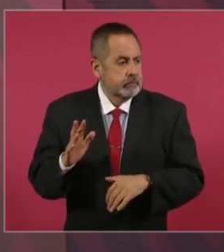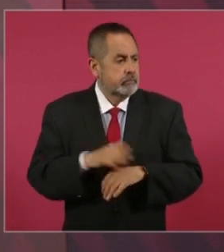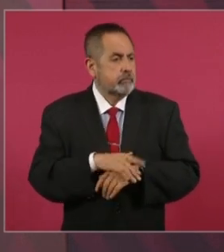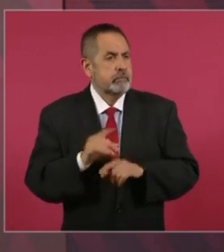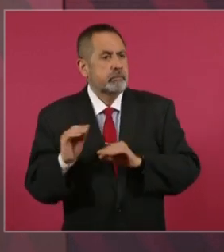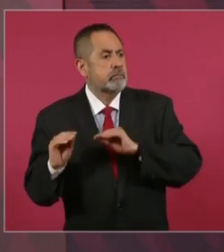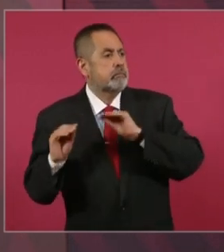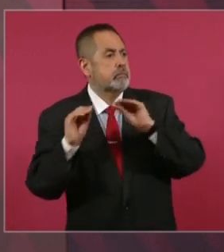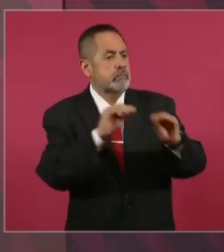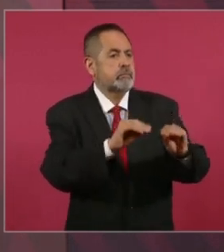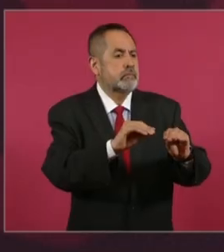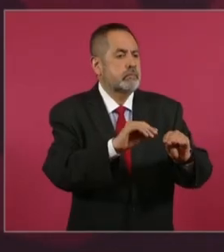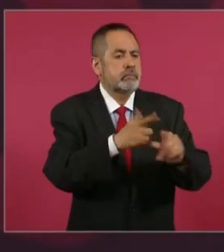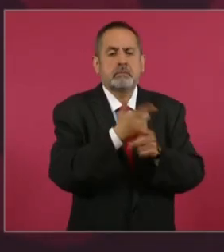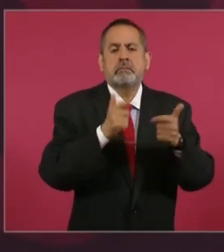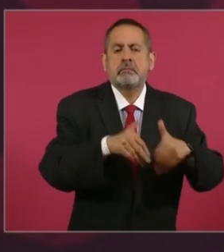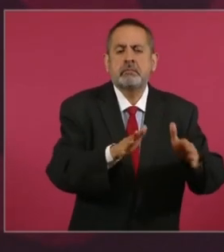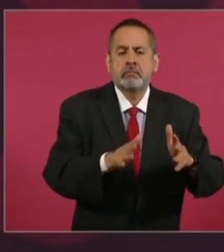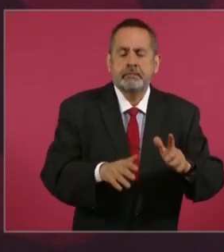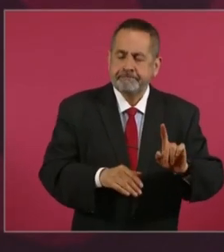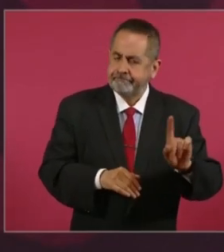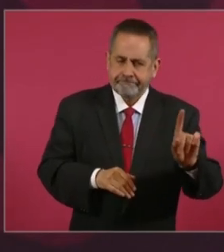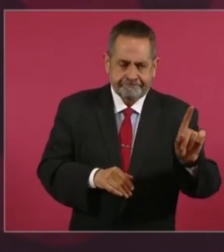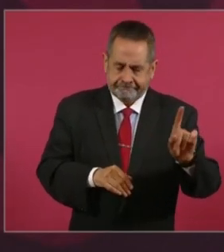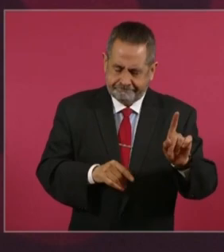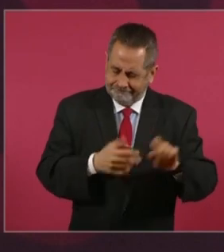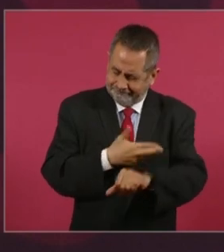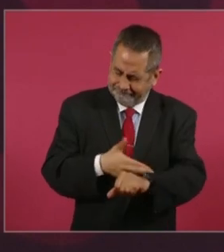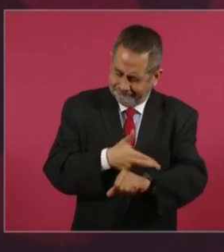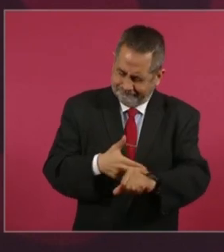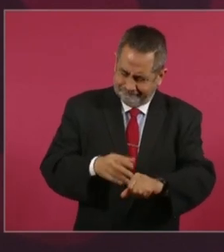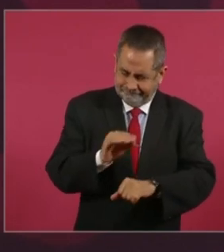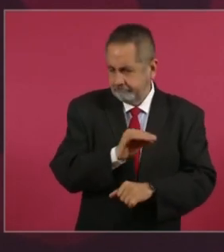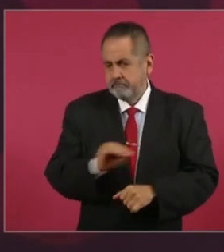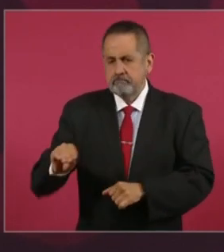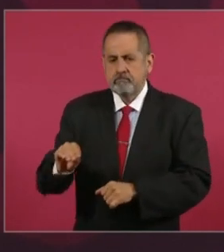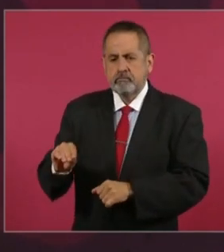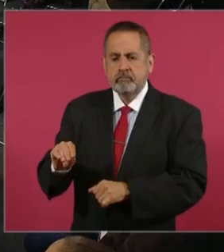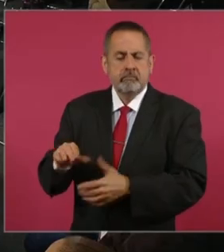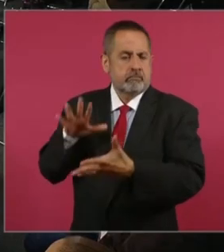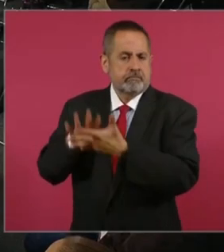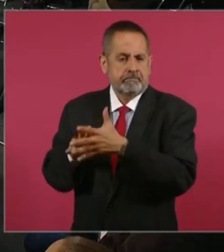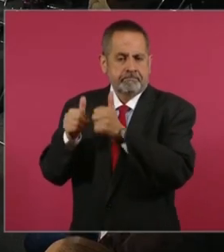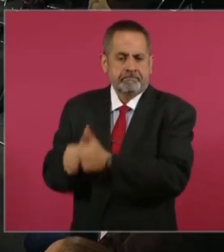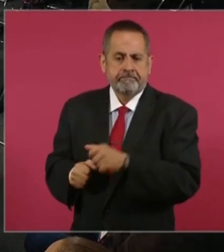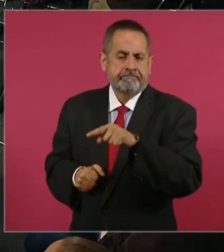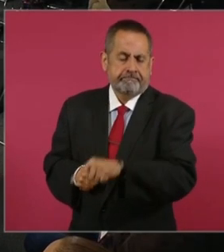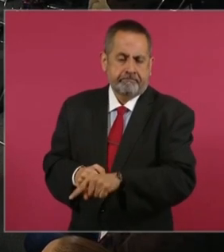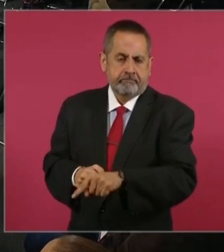que implicaba, pero era